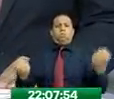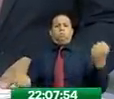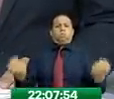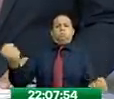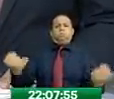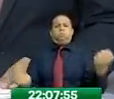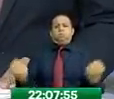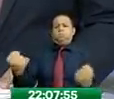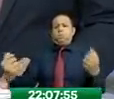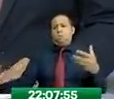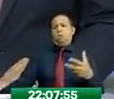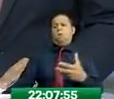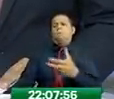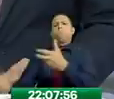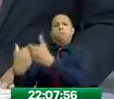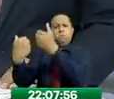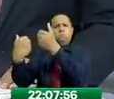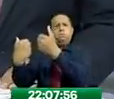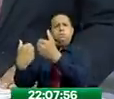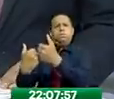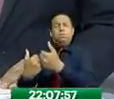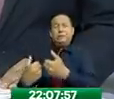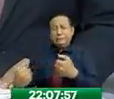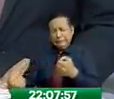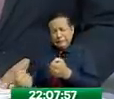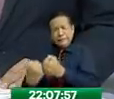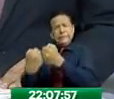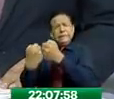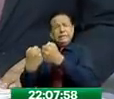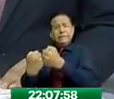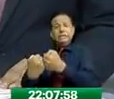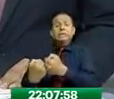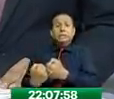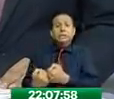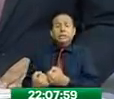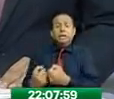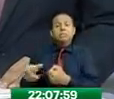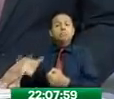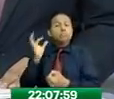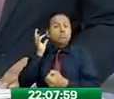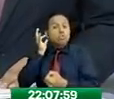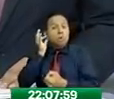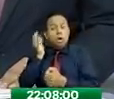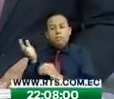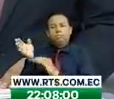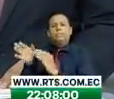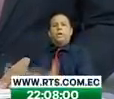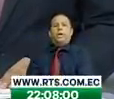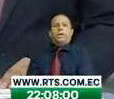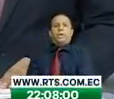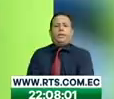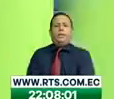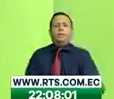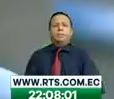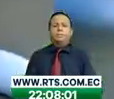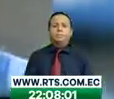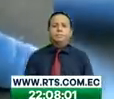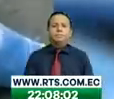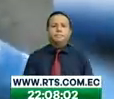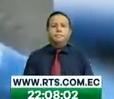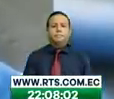llantas del pesado vehículo. Los dos conductores fueron detenidos por la autoridad competente.